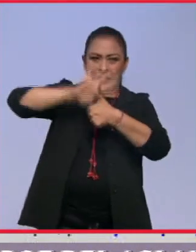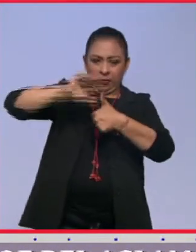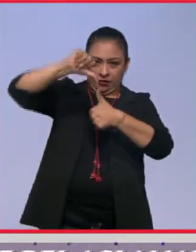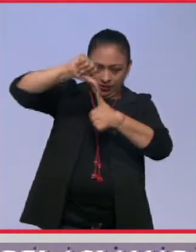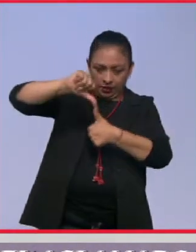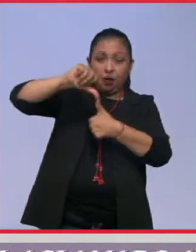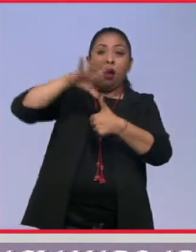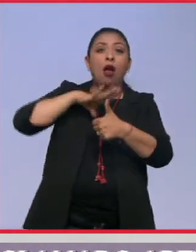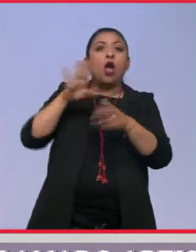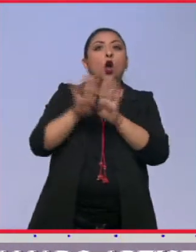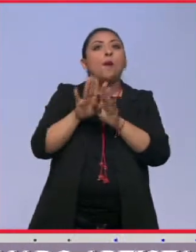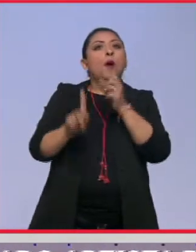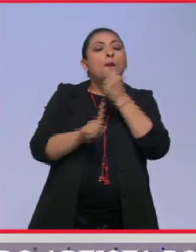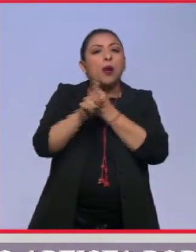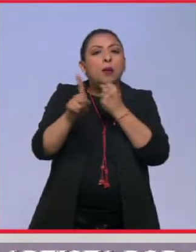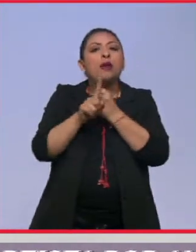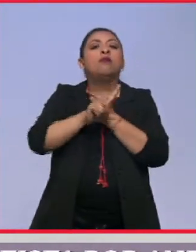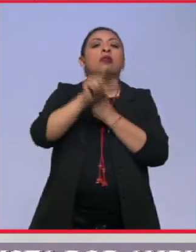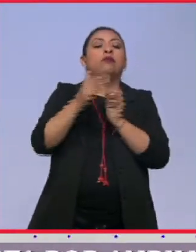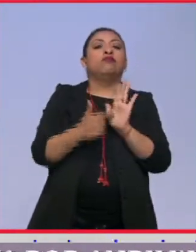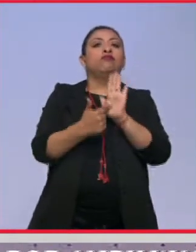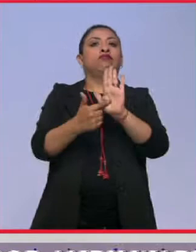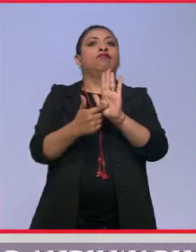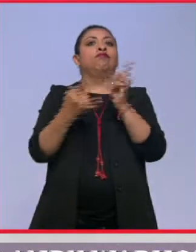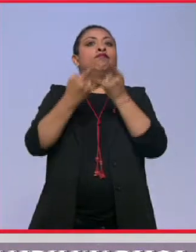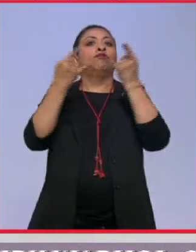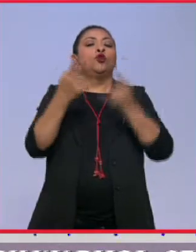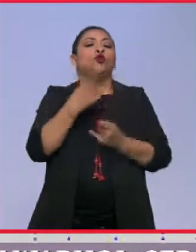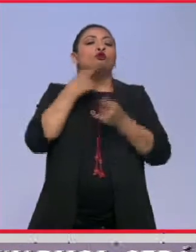ya pasaron a la historia.